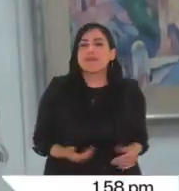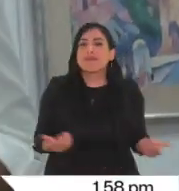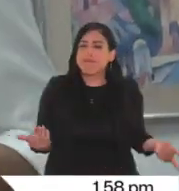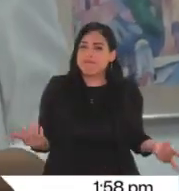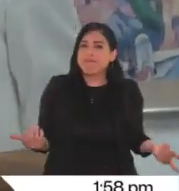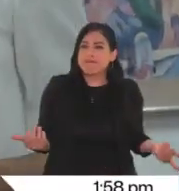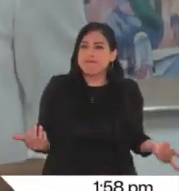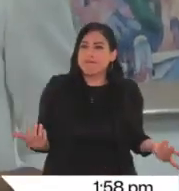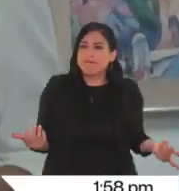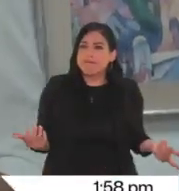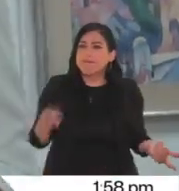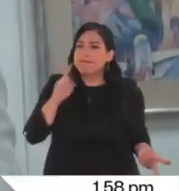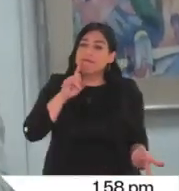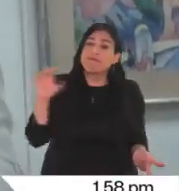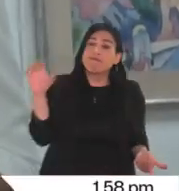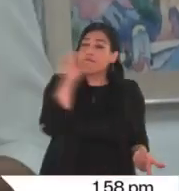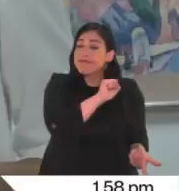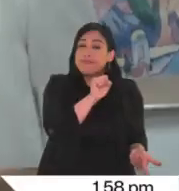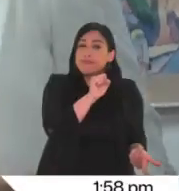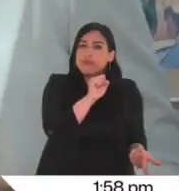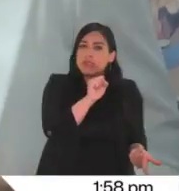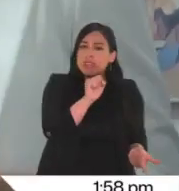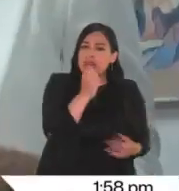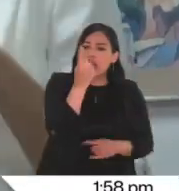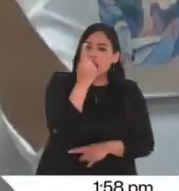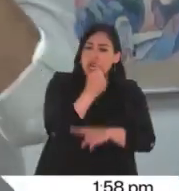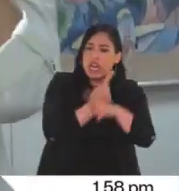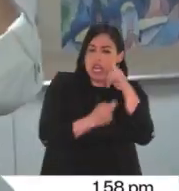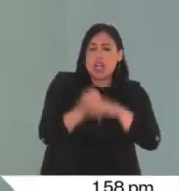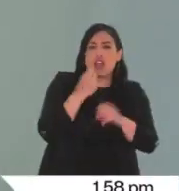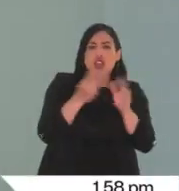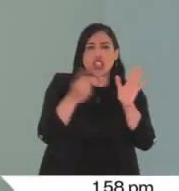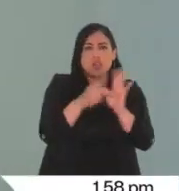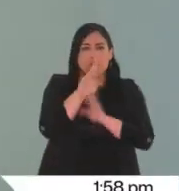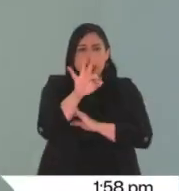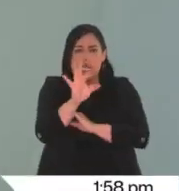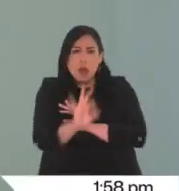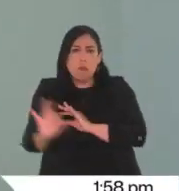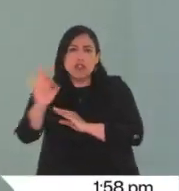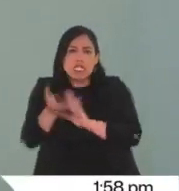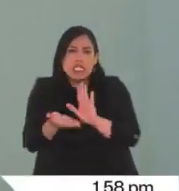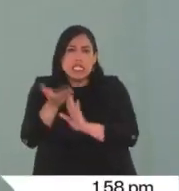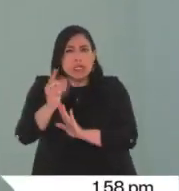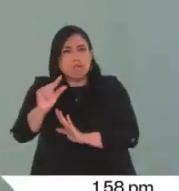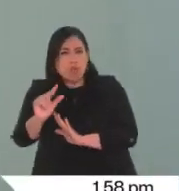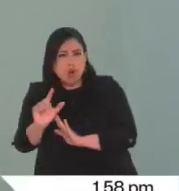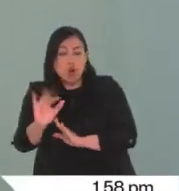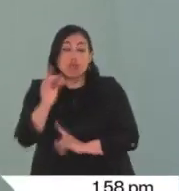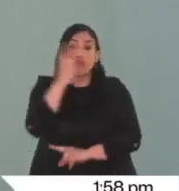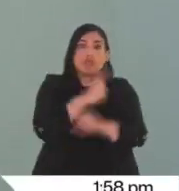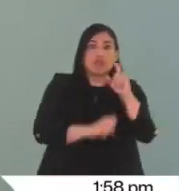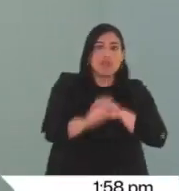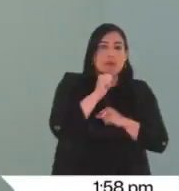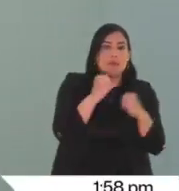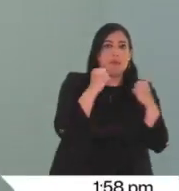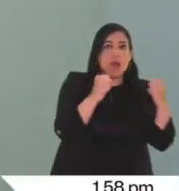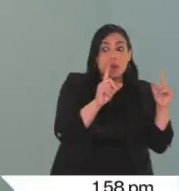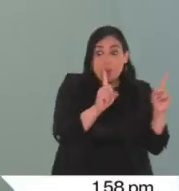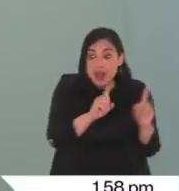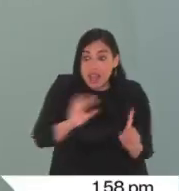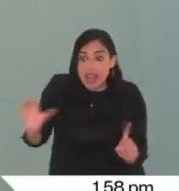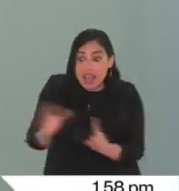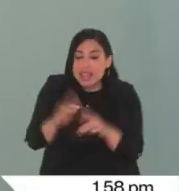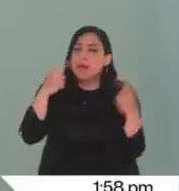bueno había un aumento más pequeño este año que el año pasado Pero obviamente con este récord es algo preocupante